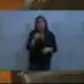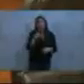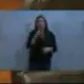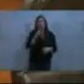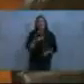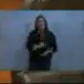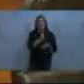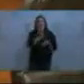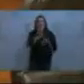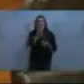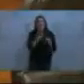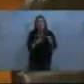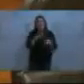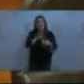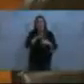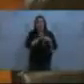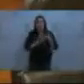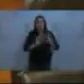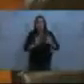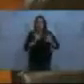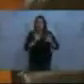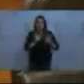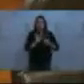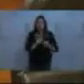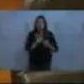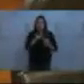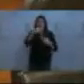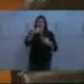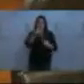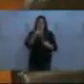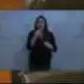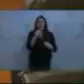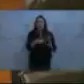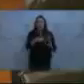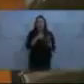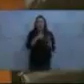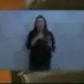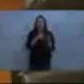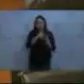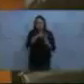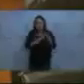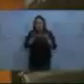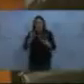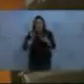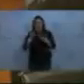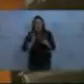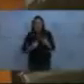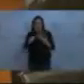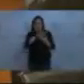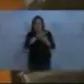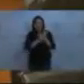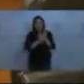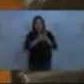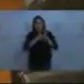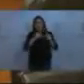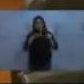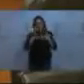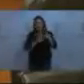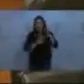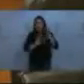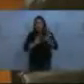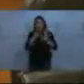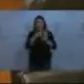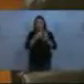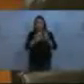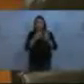bolsa de especialistas. Este documento, cuando aborda los requisitos del personal facultativo en atención especializada, señalará una